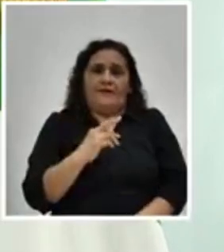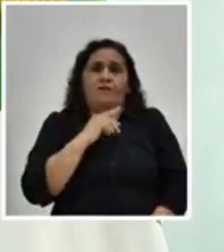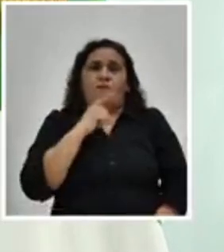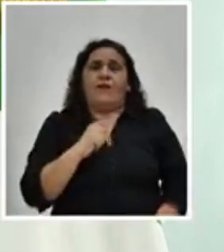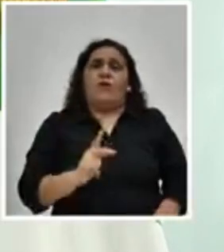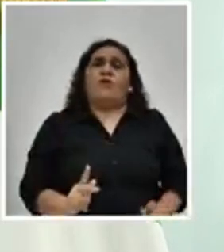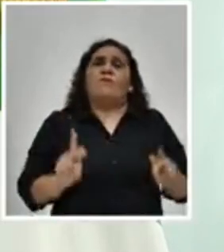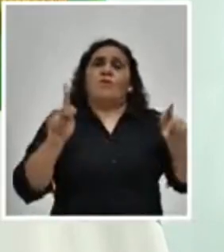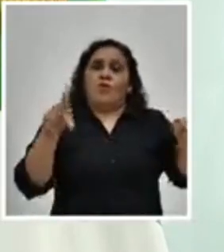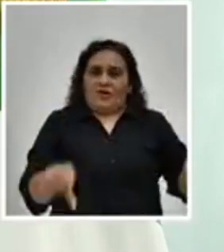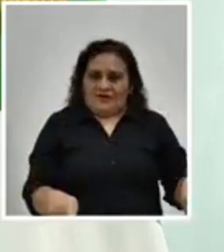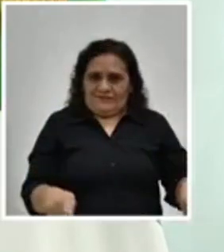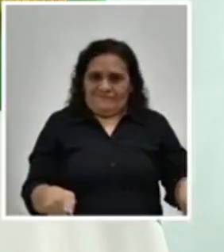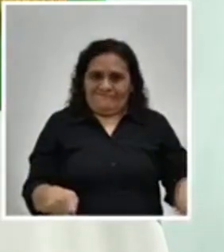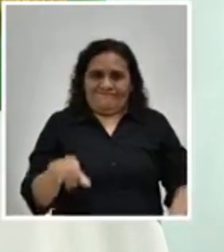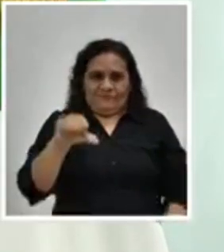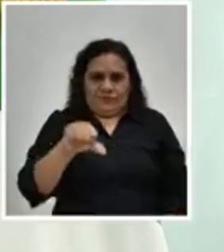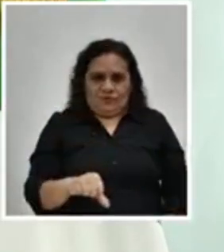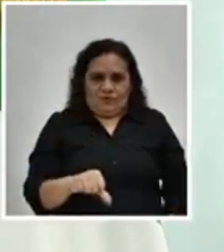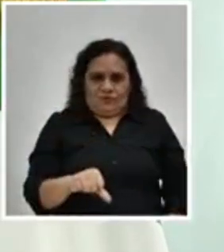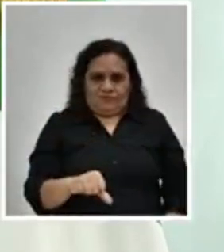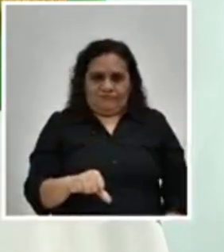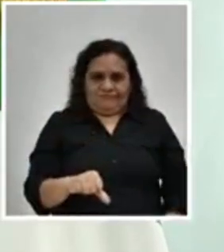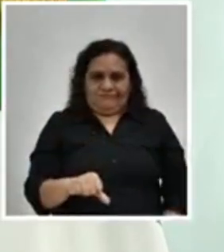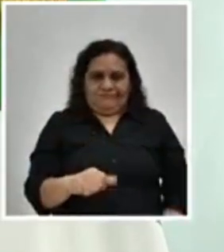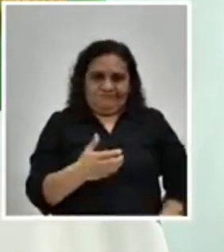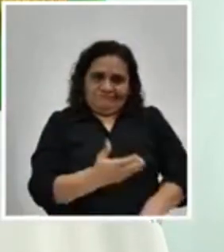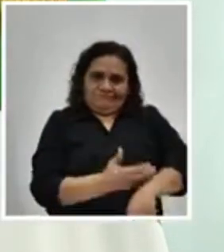progreso, hoy me respaldan.